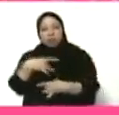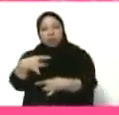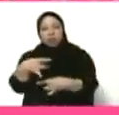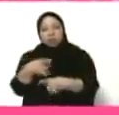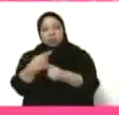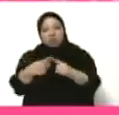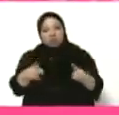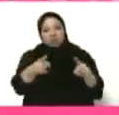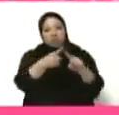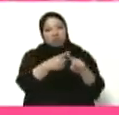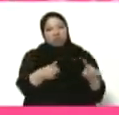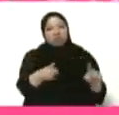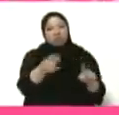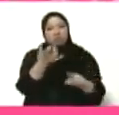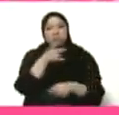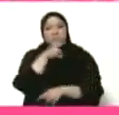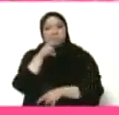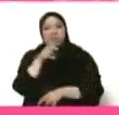Eso es terrible, ¿oyeron?